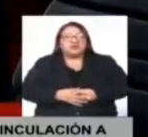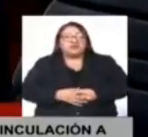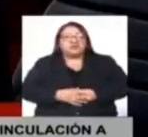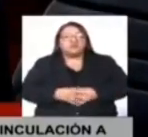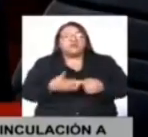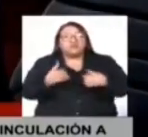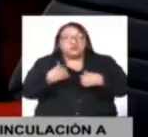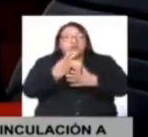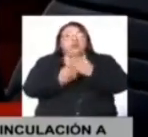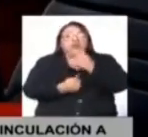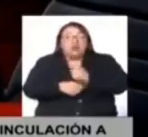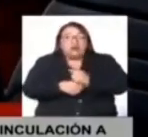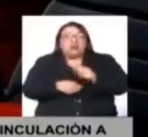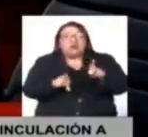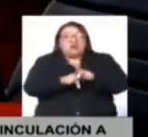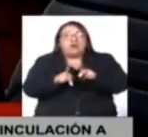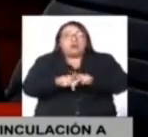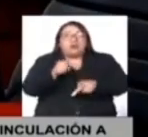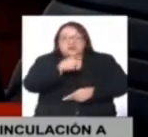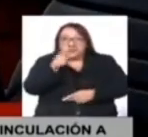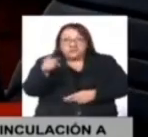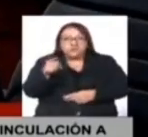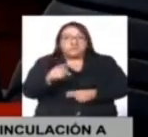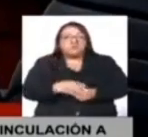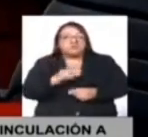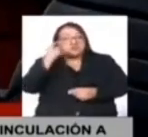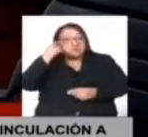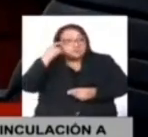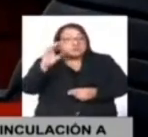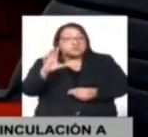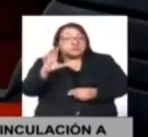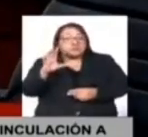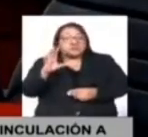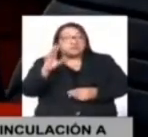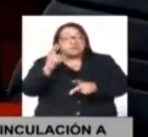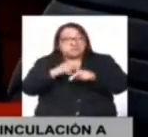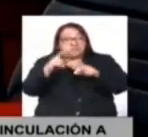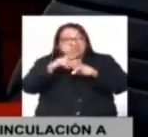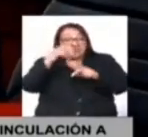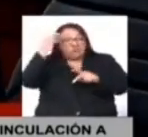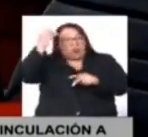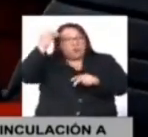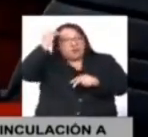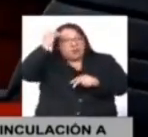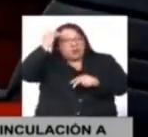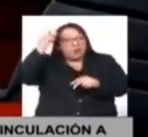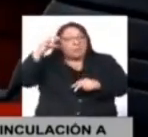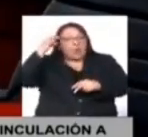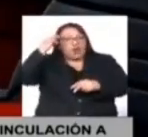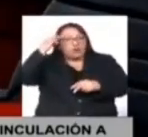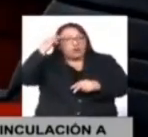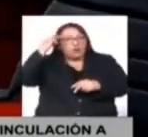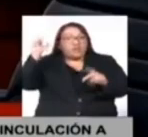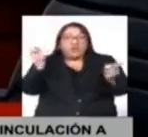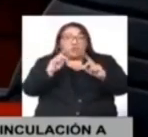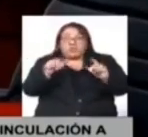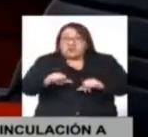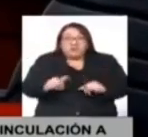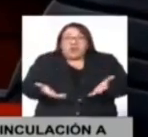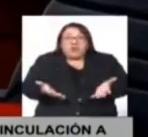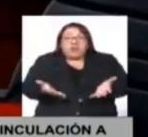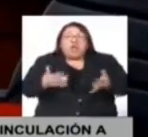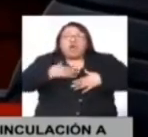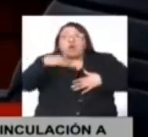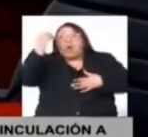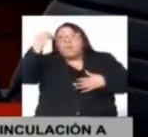Ahora también hay un elemento que resulta reprobable, y lo decimos y lo hemos dicho muchas veces. Mire usted,